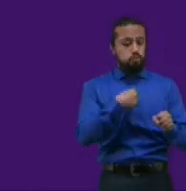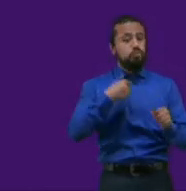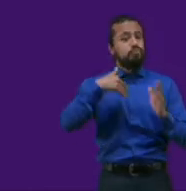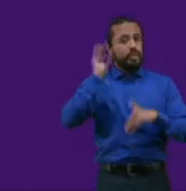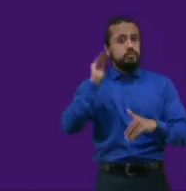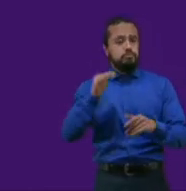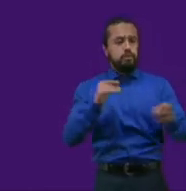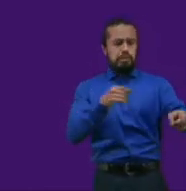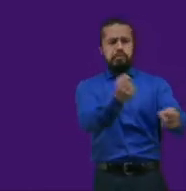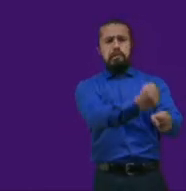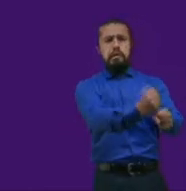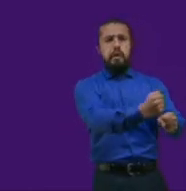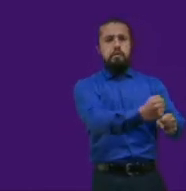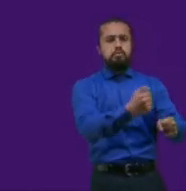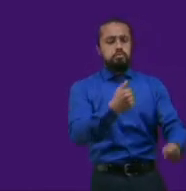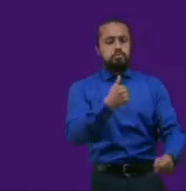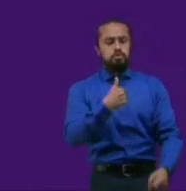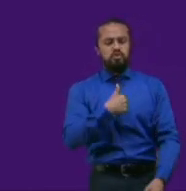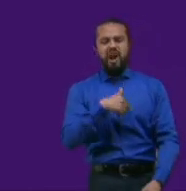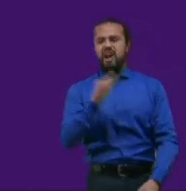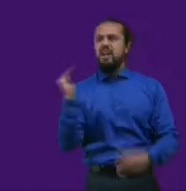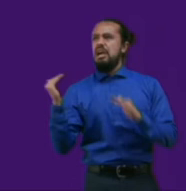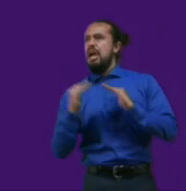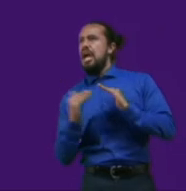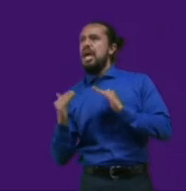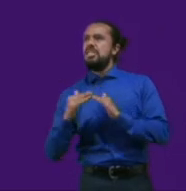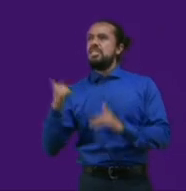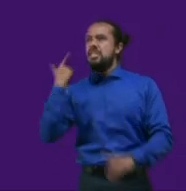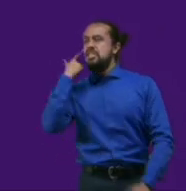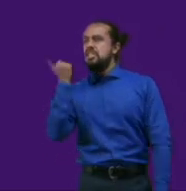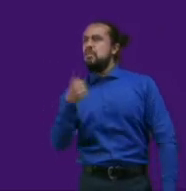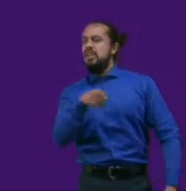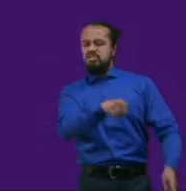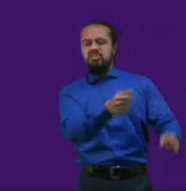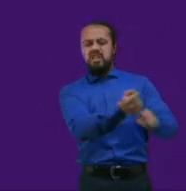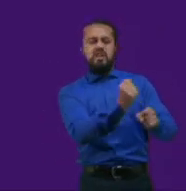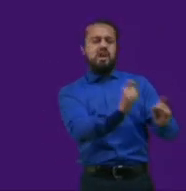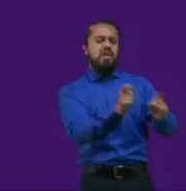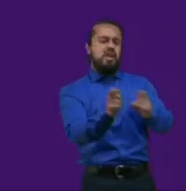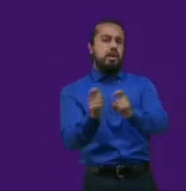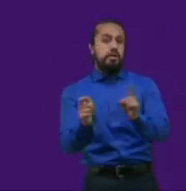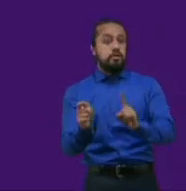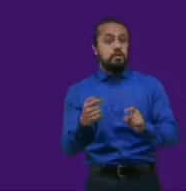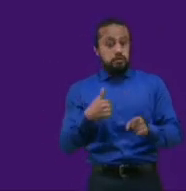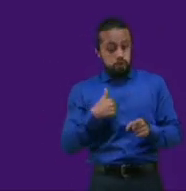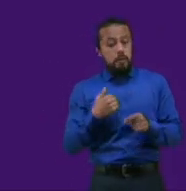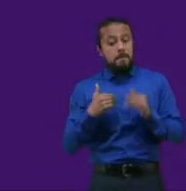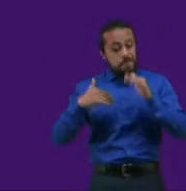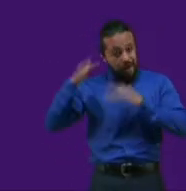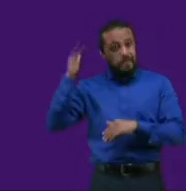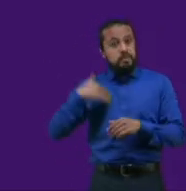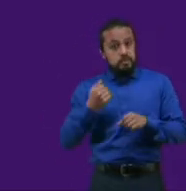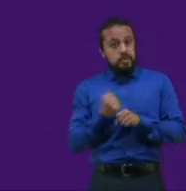porque parte del tema de ser exitoso es poder convencer a gente más inteligente que vos para que venga a trabajar con vos. Y eso es